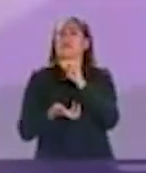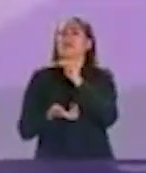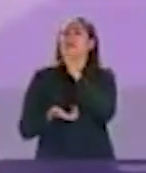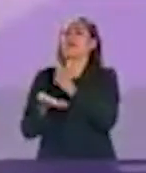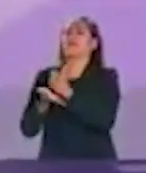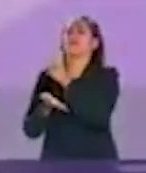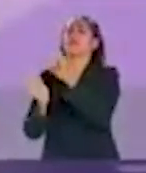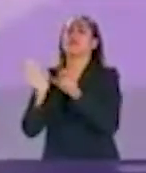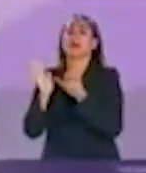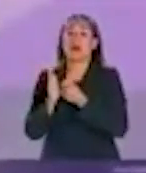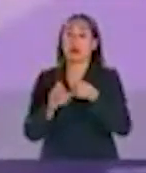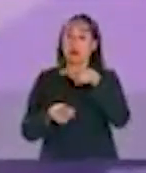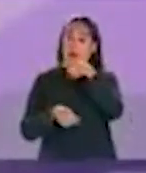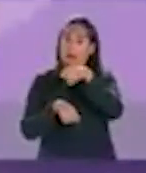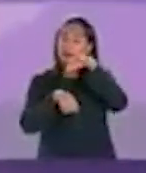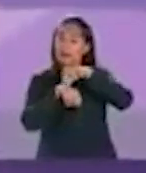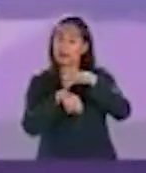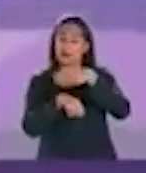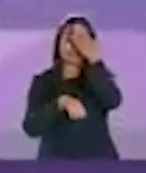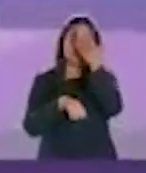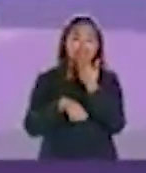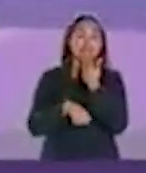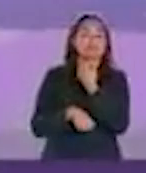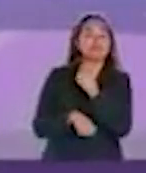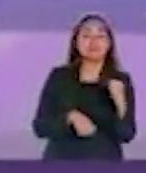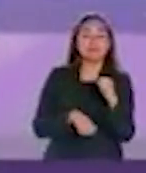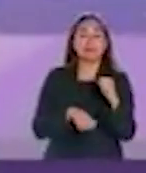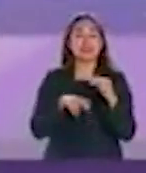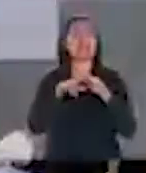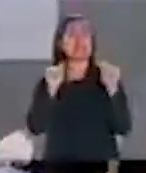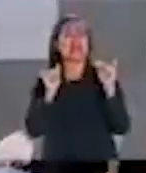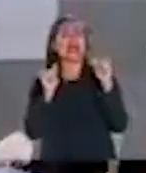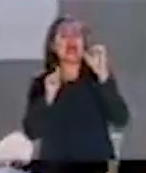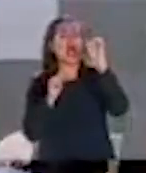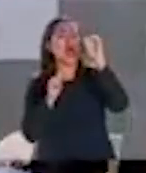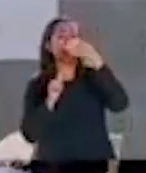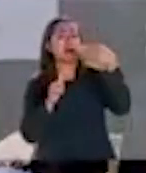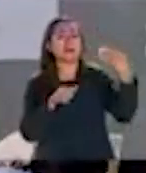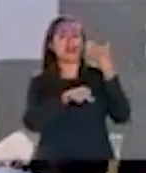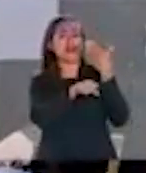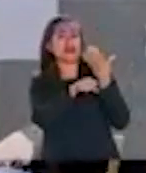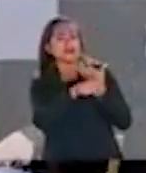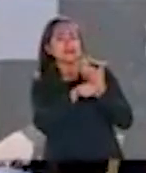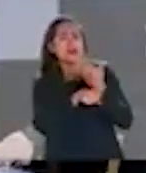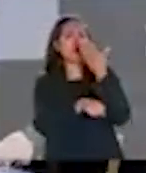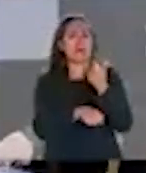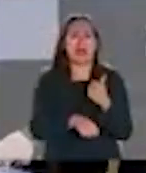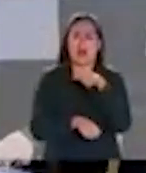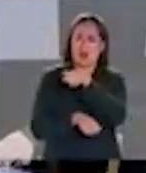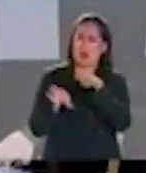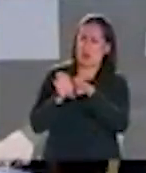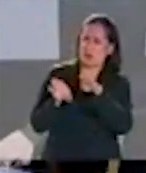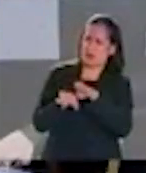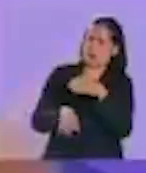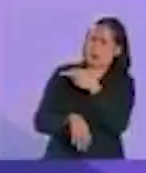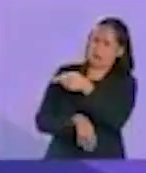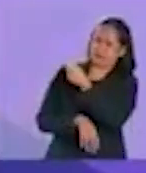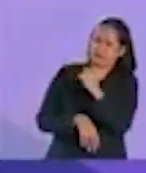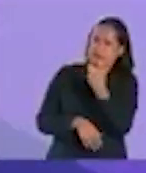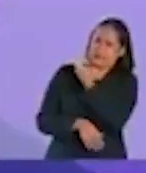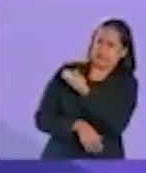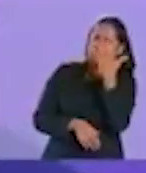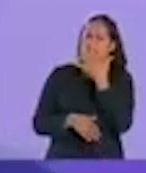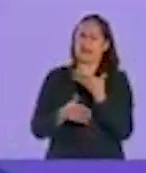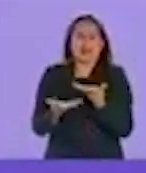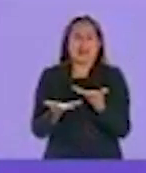que ni obama y tendrá que explicarnos también cómo lo paga gracias candidato mil candidato lópez obrador pues si dice que